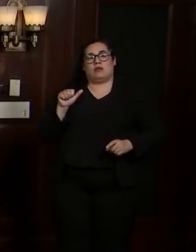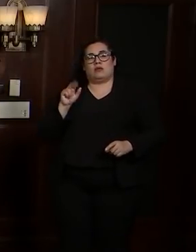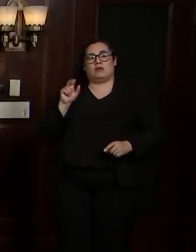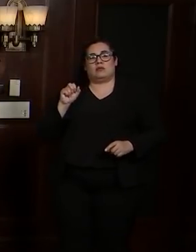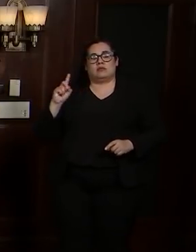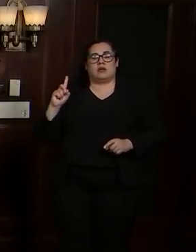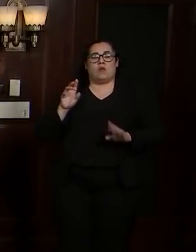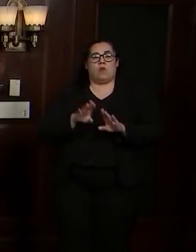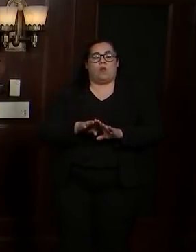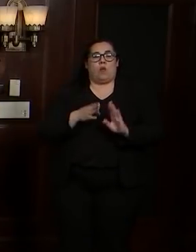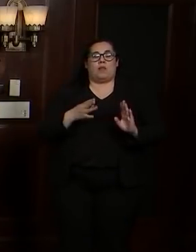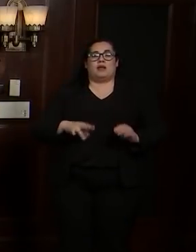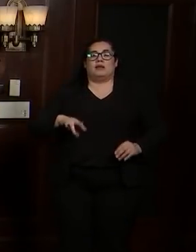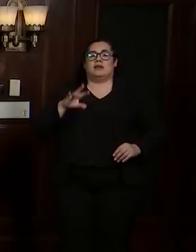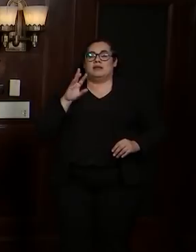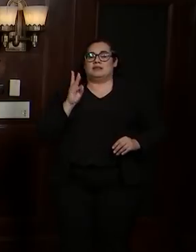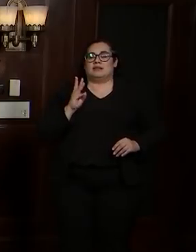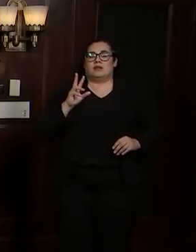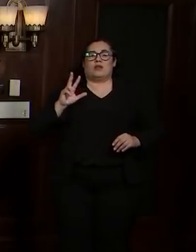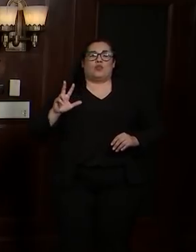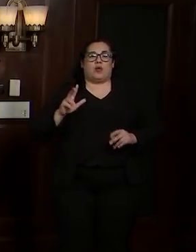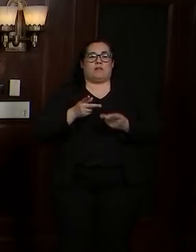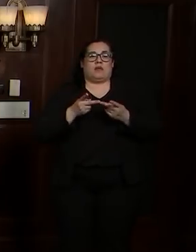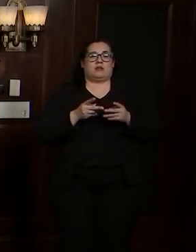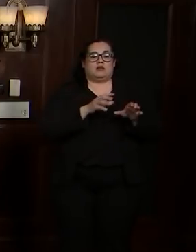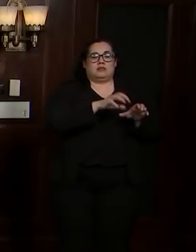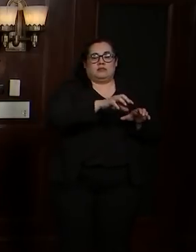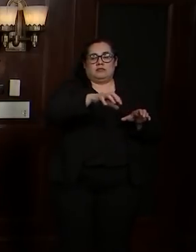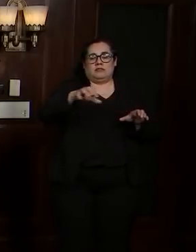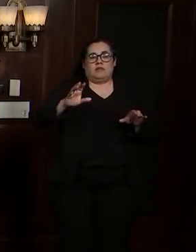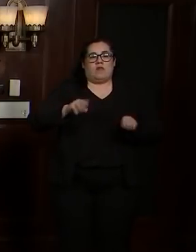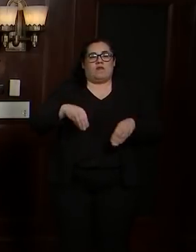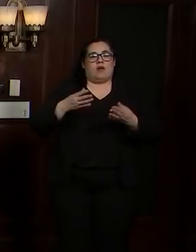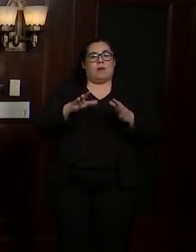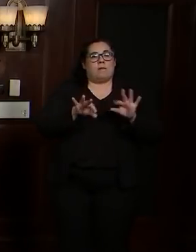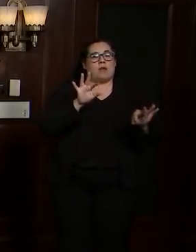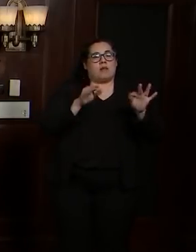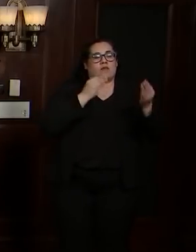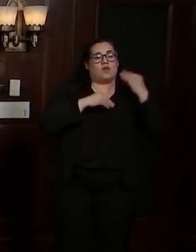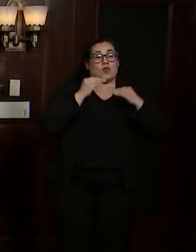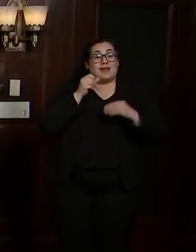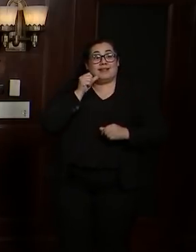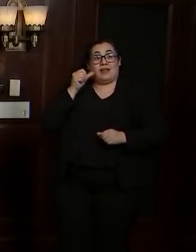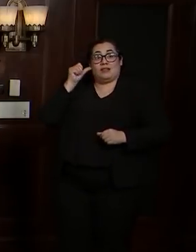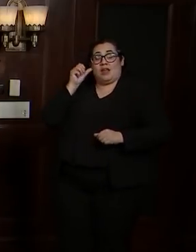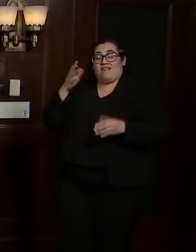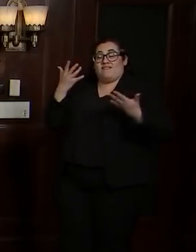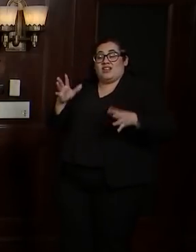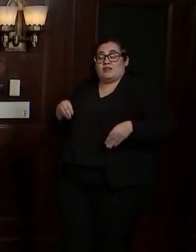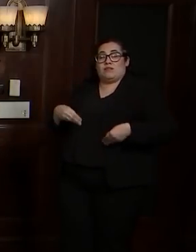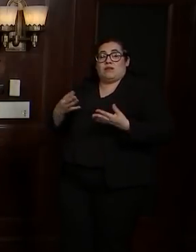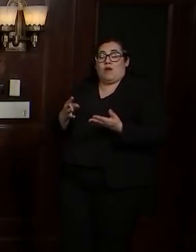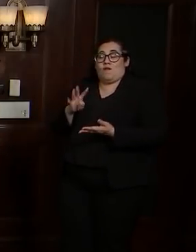abierto 63 sitios para recoger comidas y ayer distribuyeron